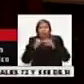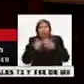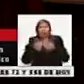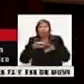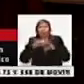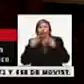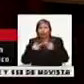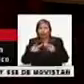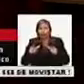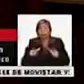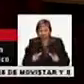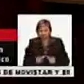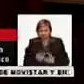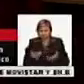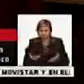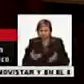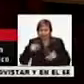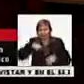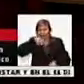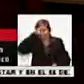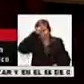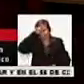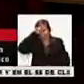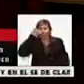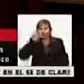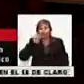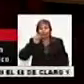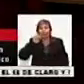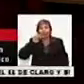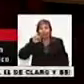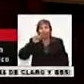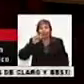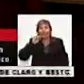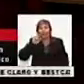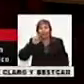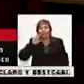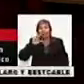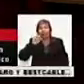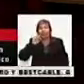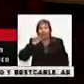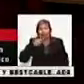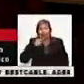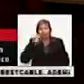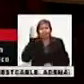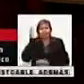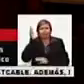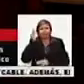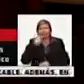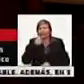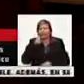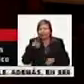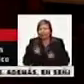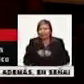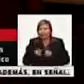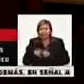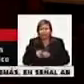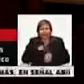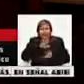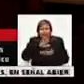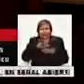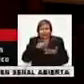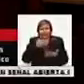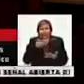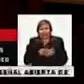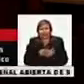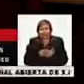espacio de acá del Perú, en San Juan de Marcona y en Ica específicamente, compartir también todo este tipo